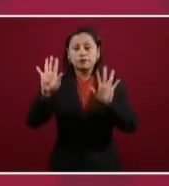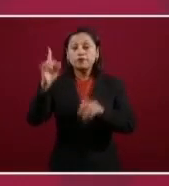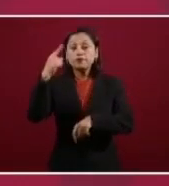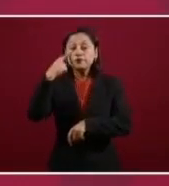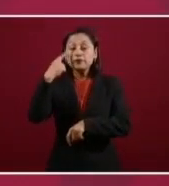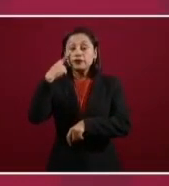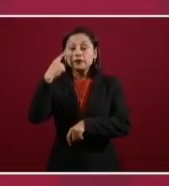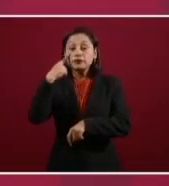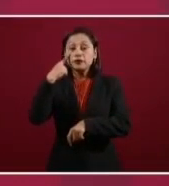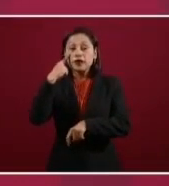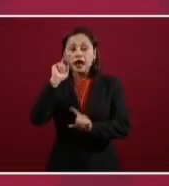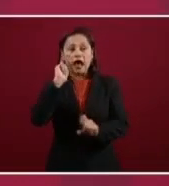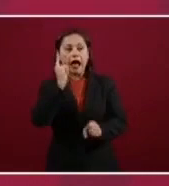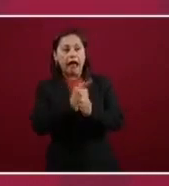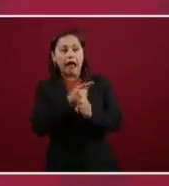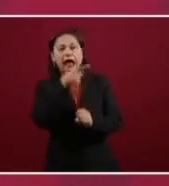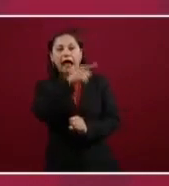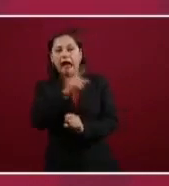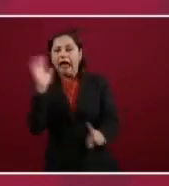política